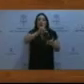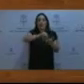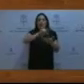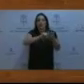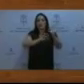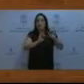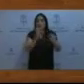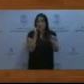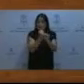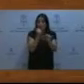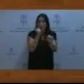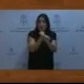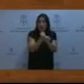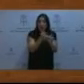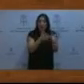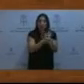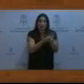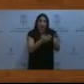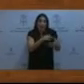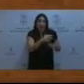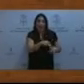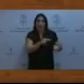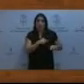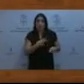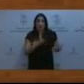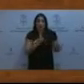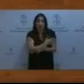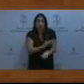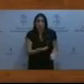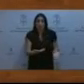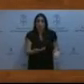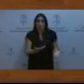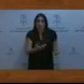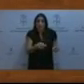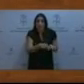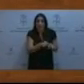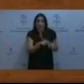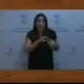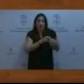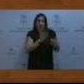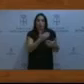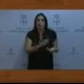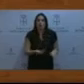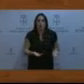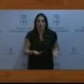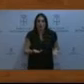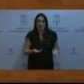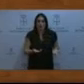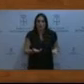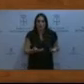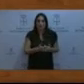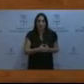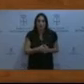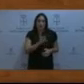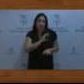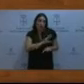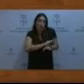Vamos, que a la mar fui por naranjas, cosa que la mar no tiene, que cantaban Víctor Manuel y Ana Belén, señora